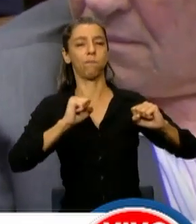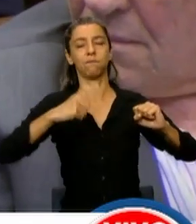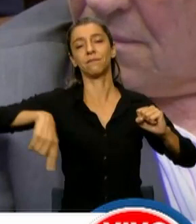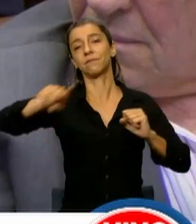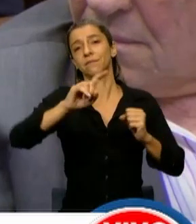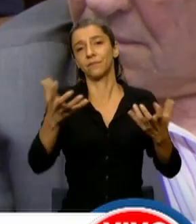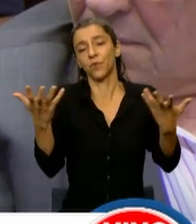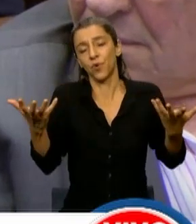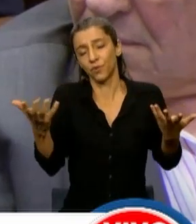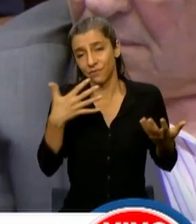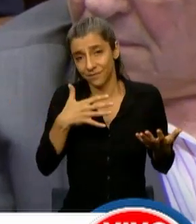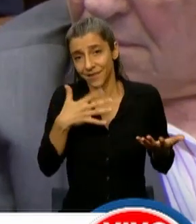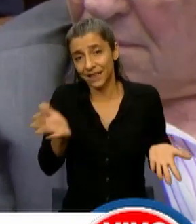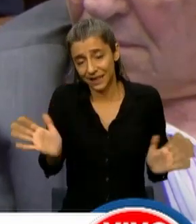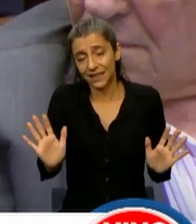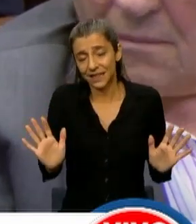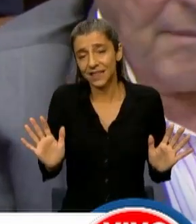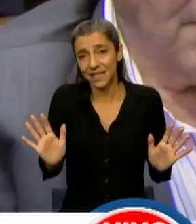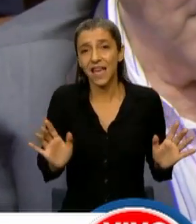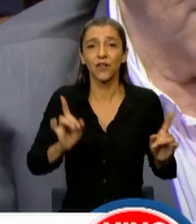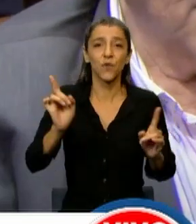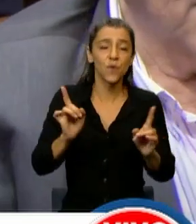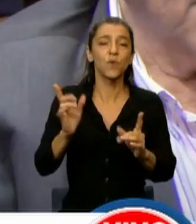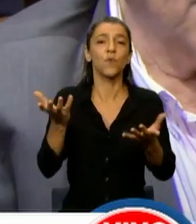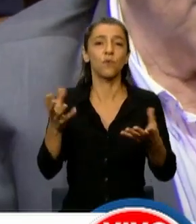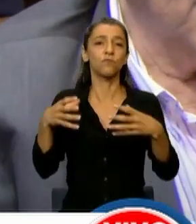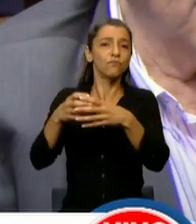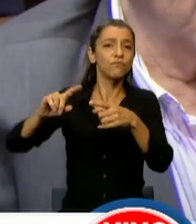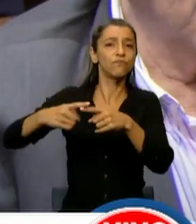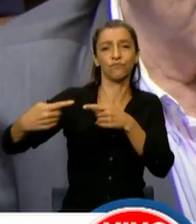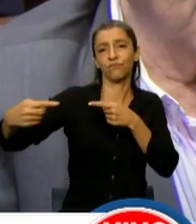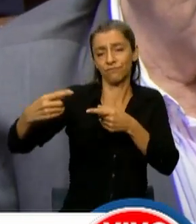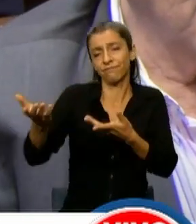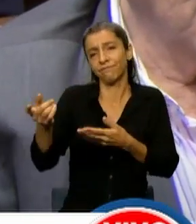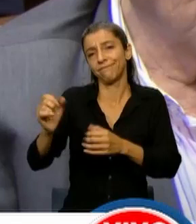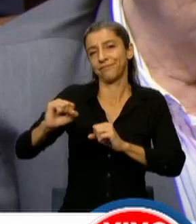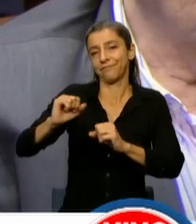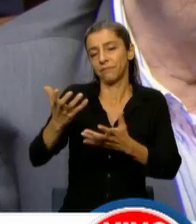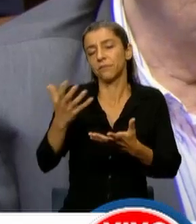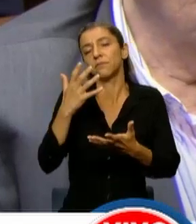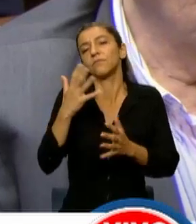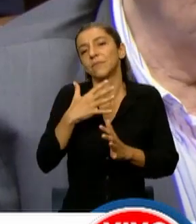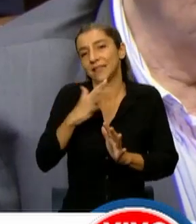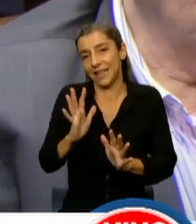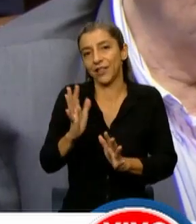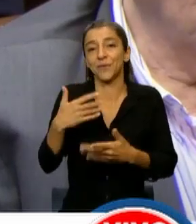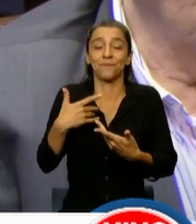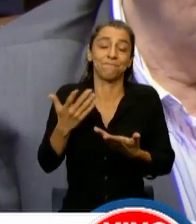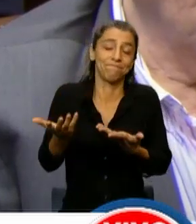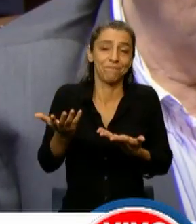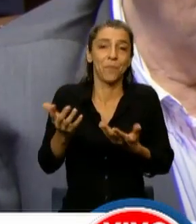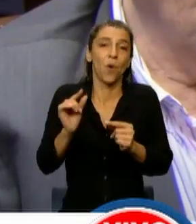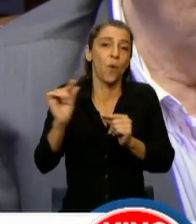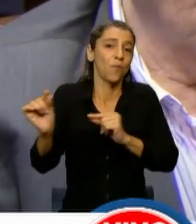de parte de los que circunstancialmente están en la oposición, que a veces eso cambia, porque hay